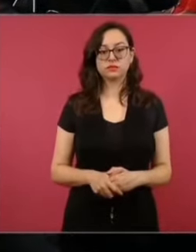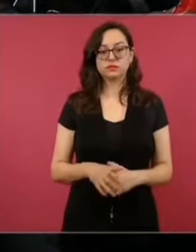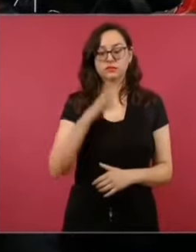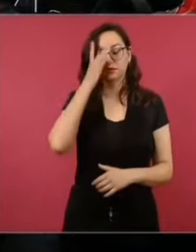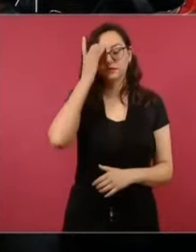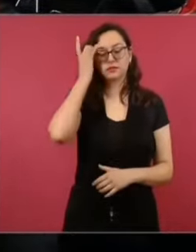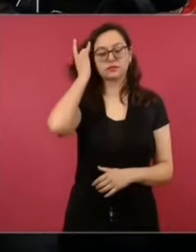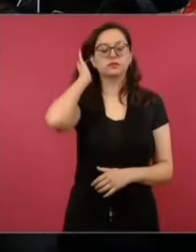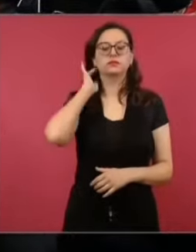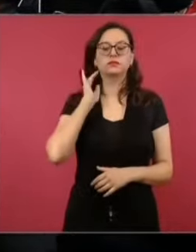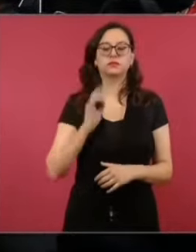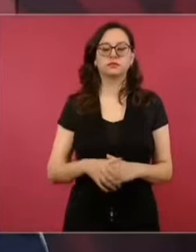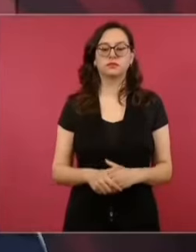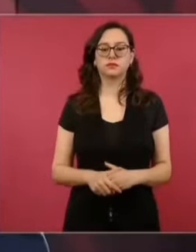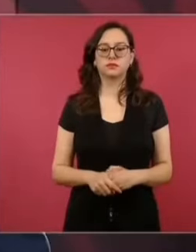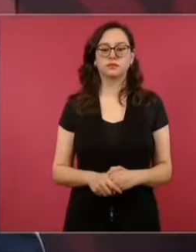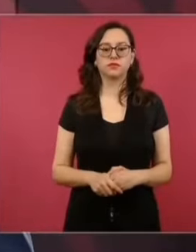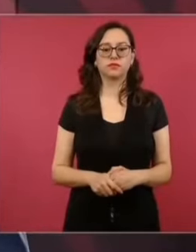a favor